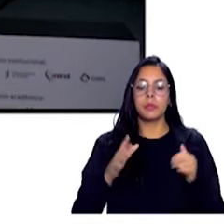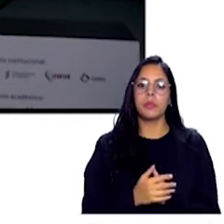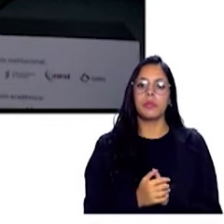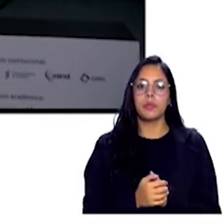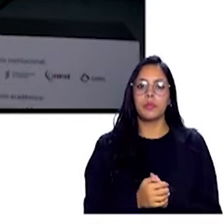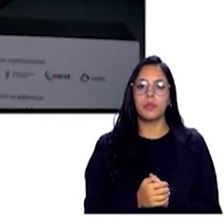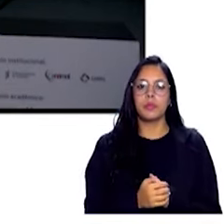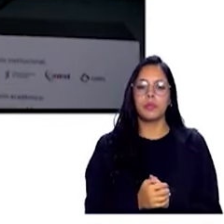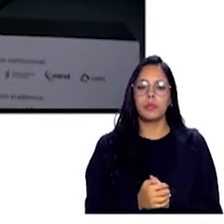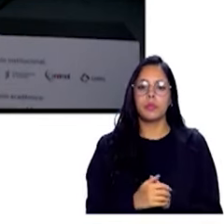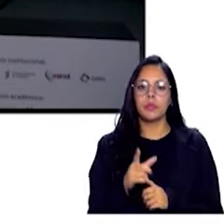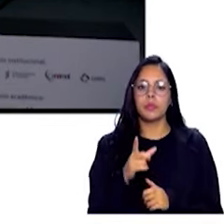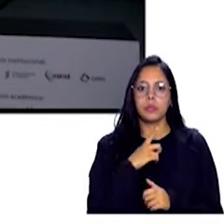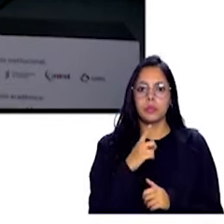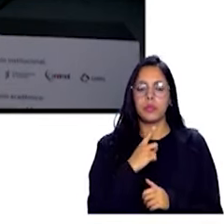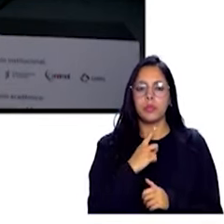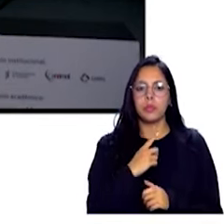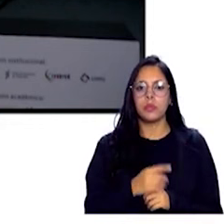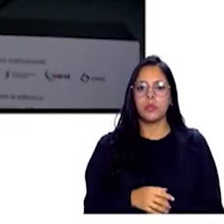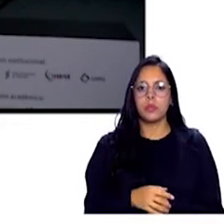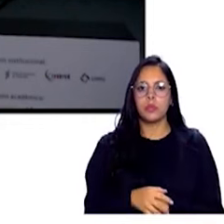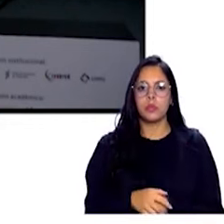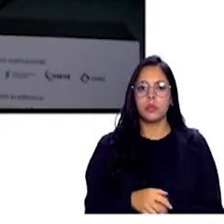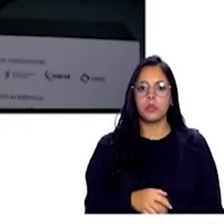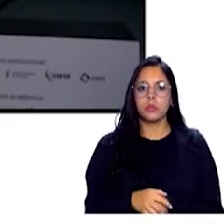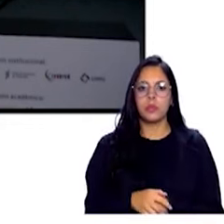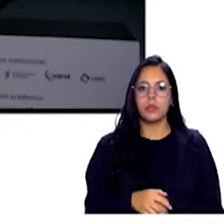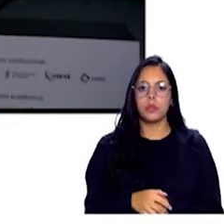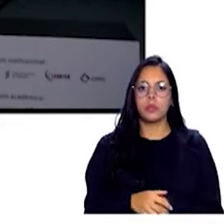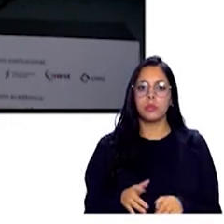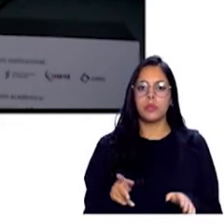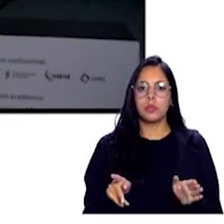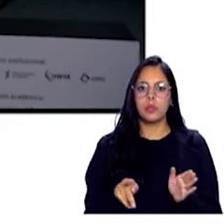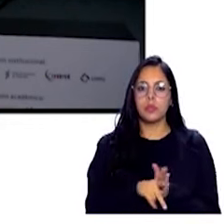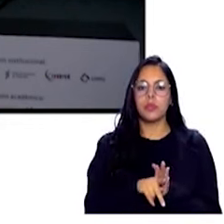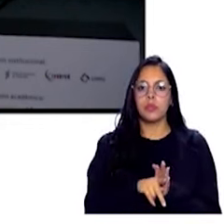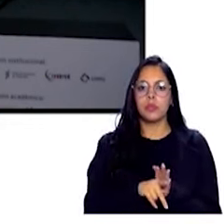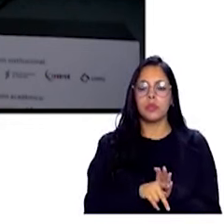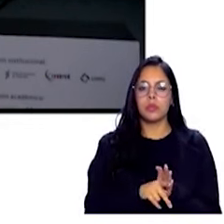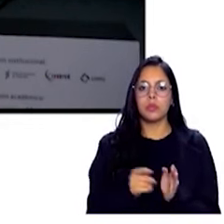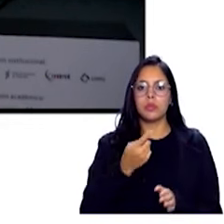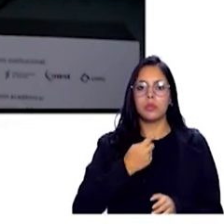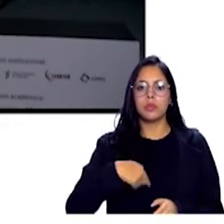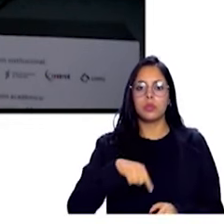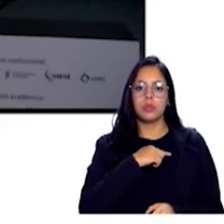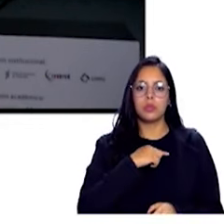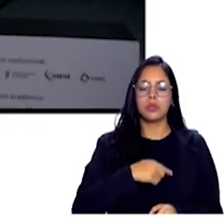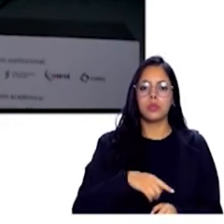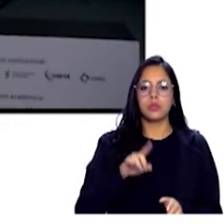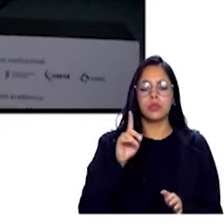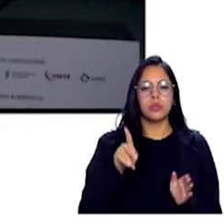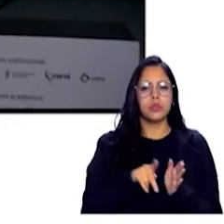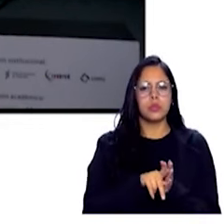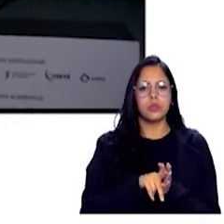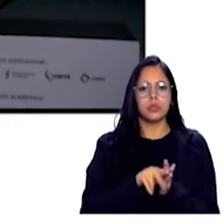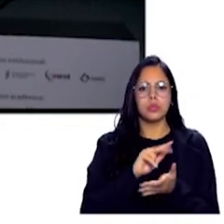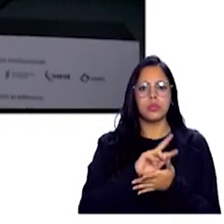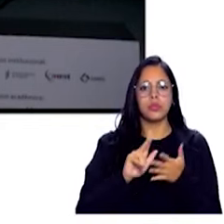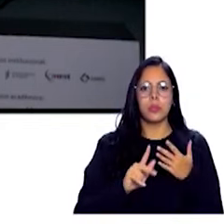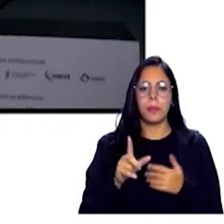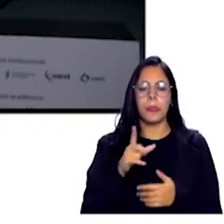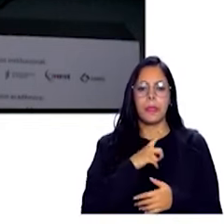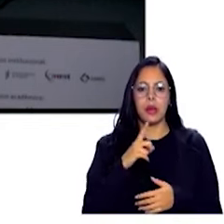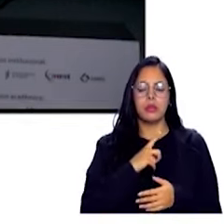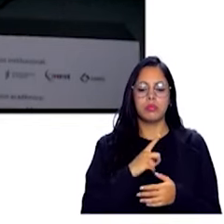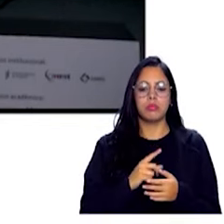al tanto de too contenido la decisi esto seguro que legislador